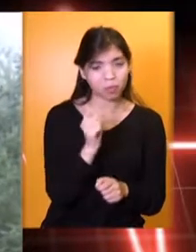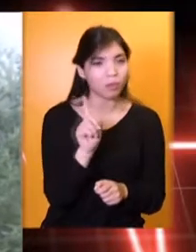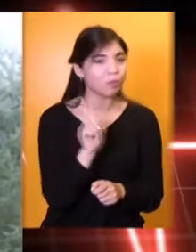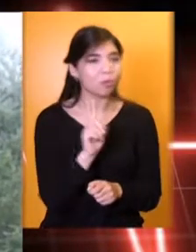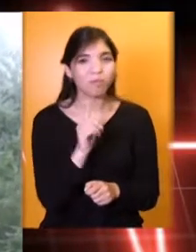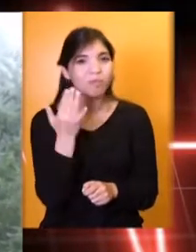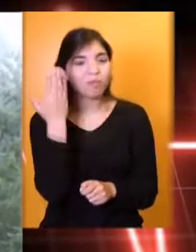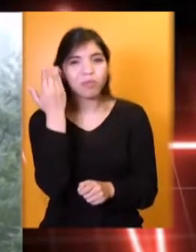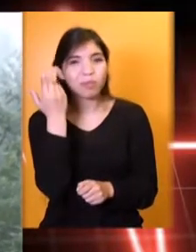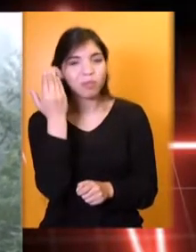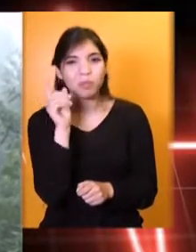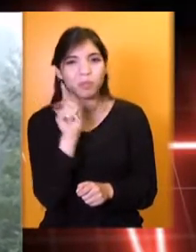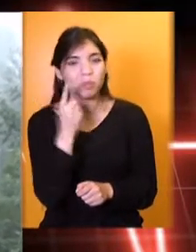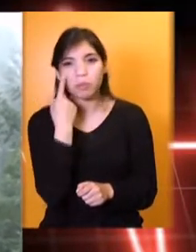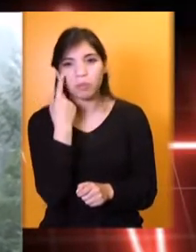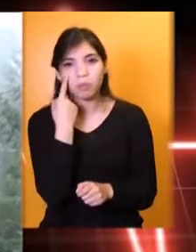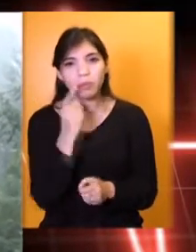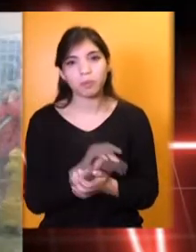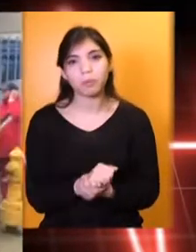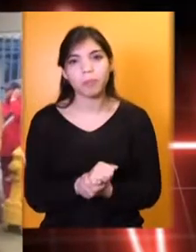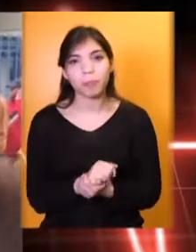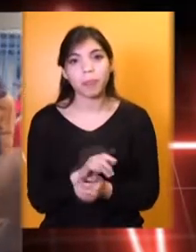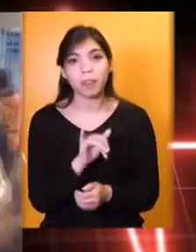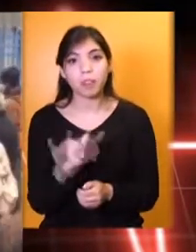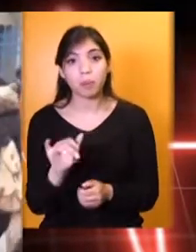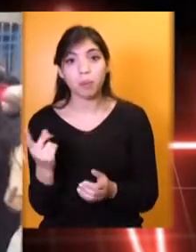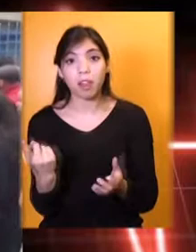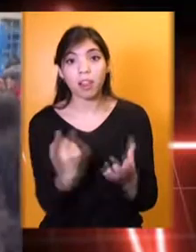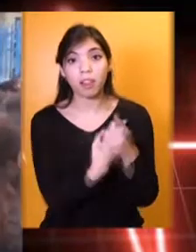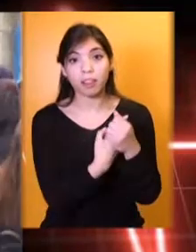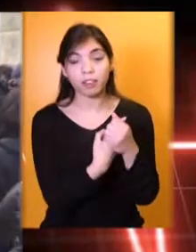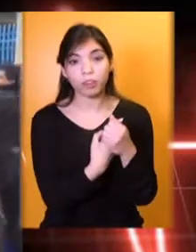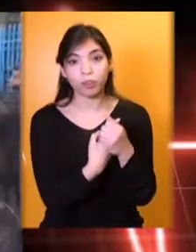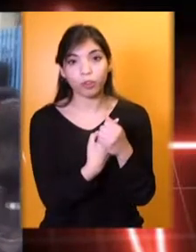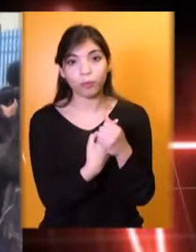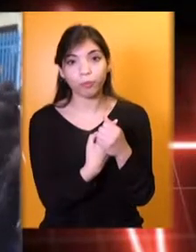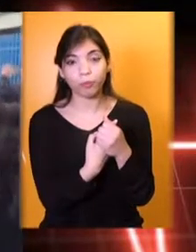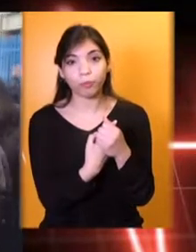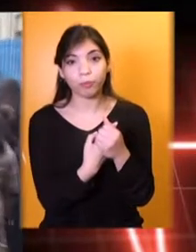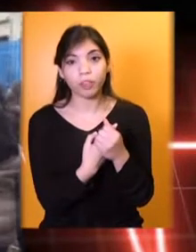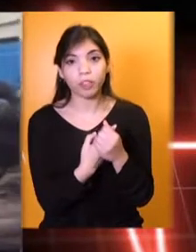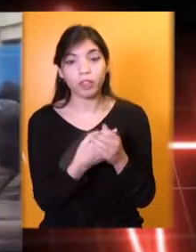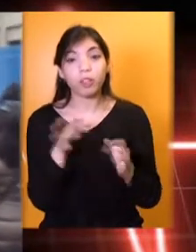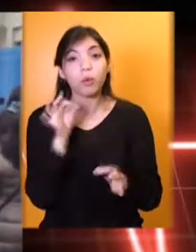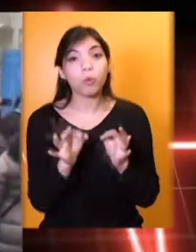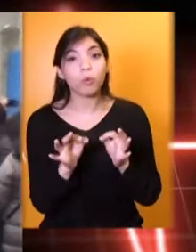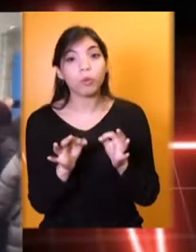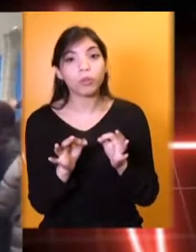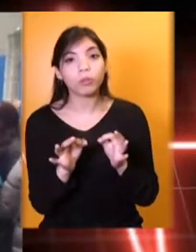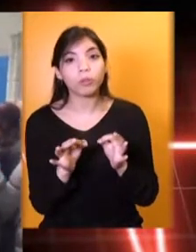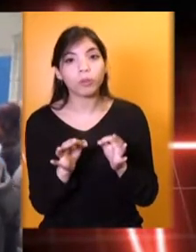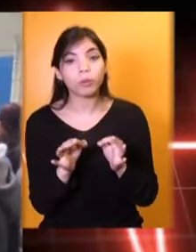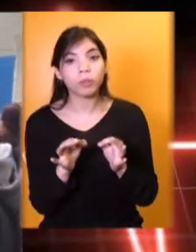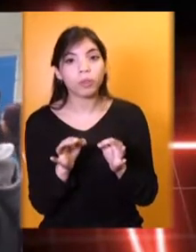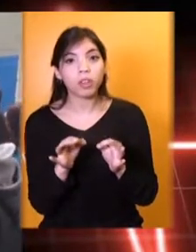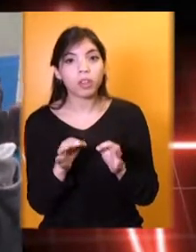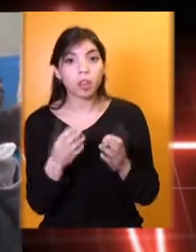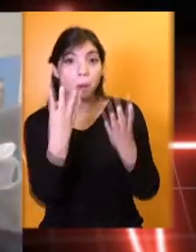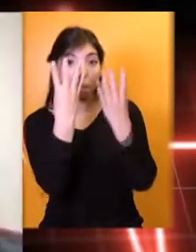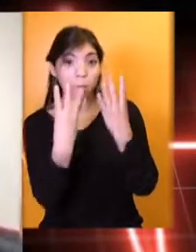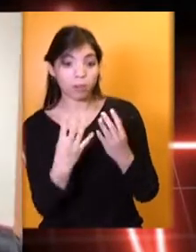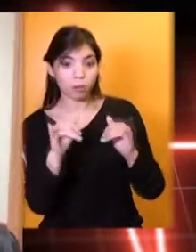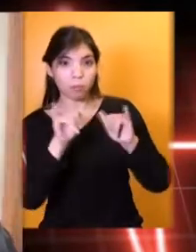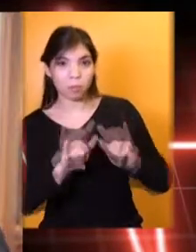conoce? No me daba cuenta de quién es él. En el control de la detención efectuado en San José de la Mariquina, el tribunal acogió